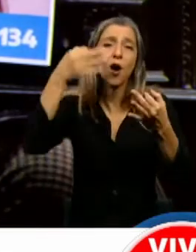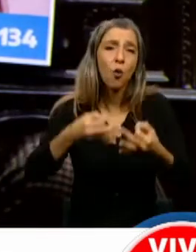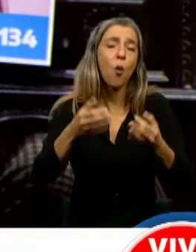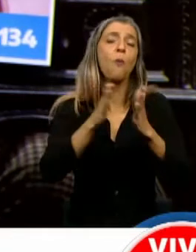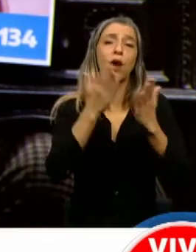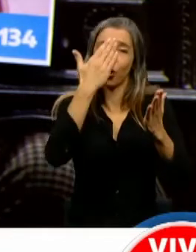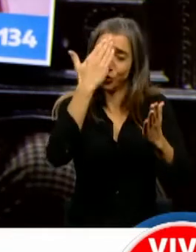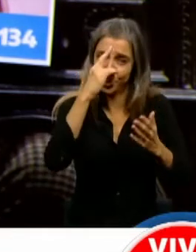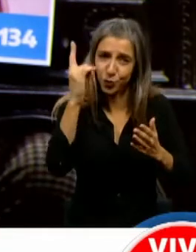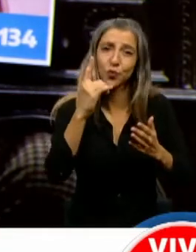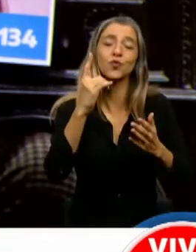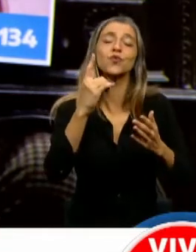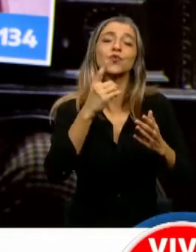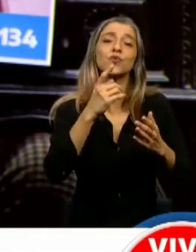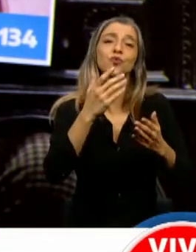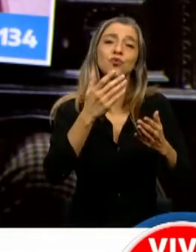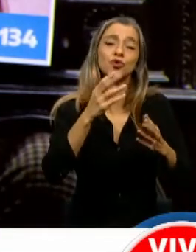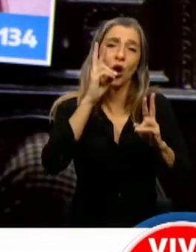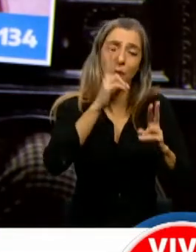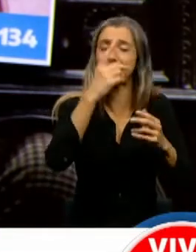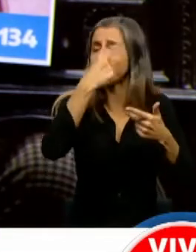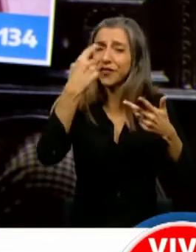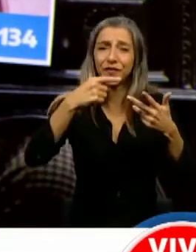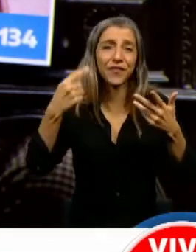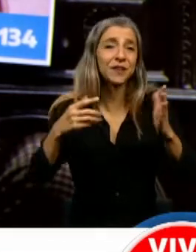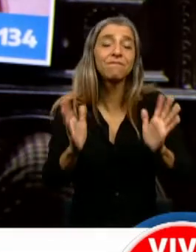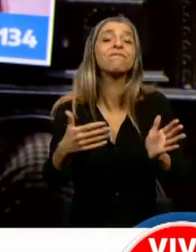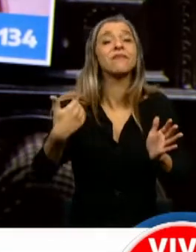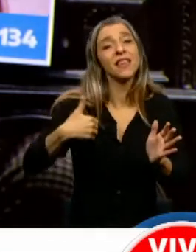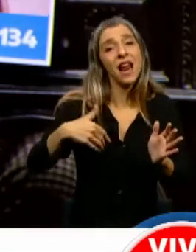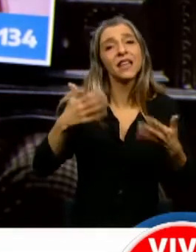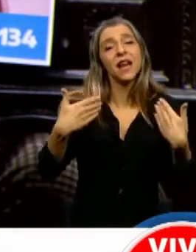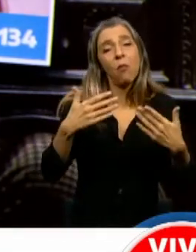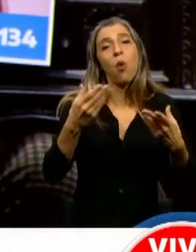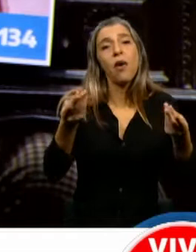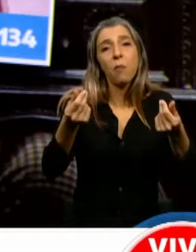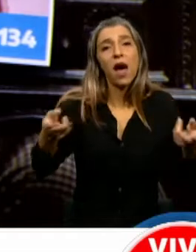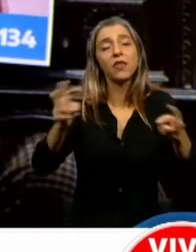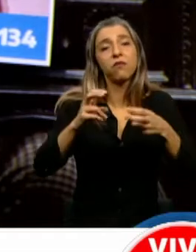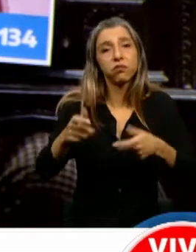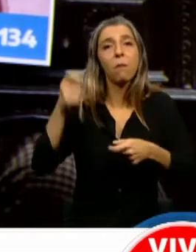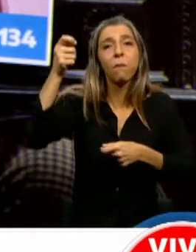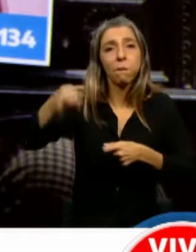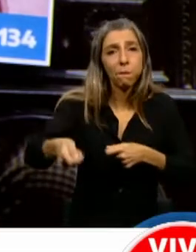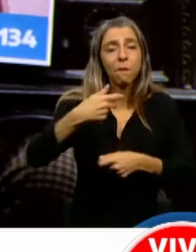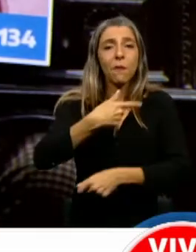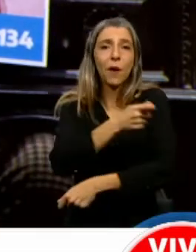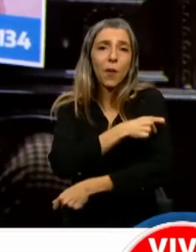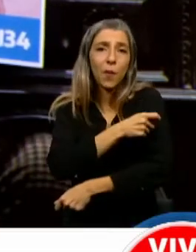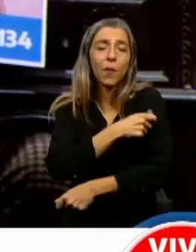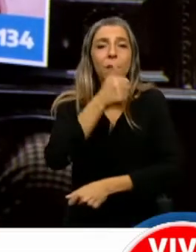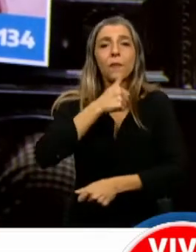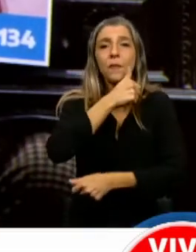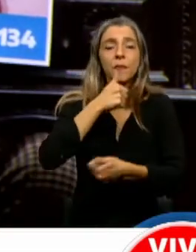República Argentina cuenta con recursos para invertir en los gastos de la pandemia, vacunas, medicamentos,